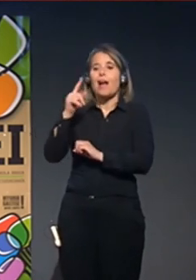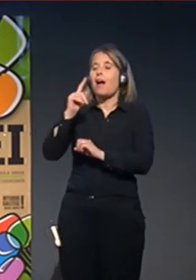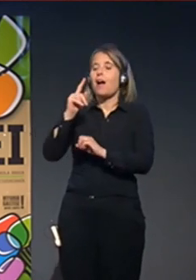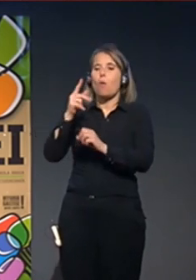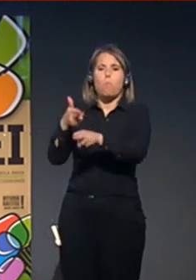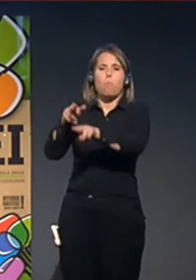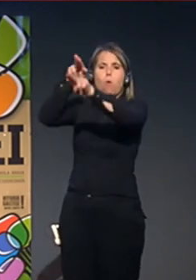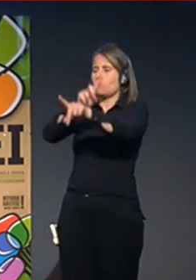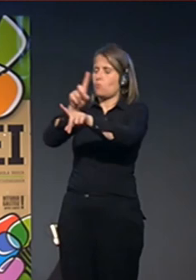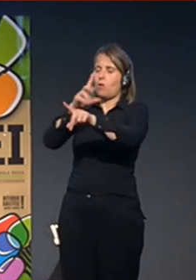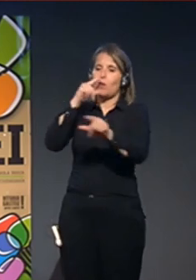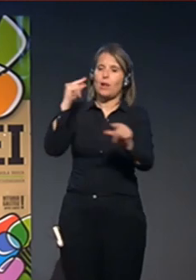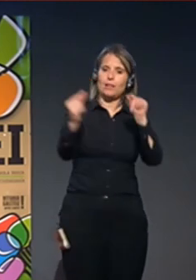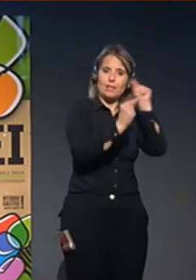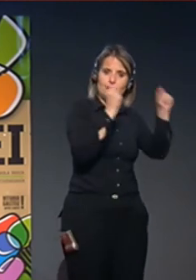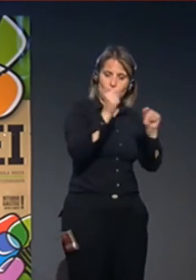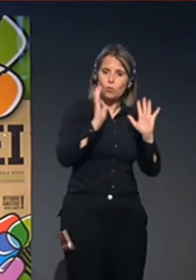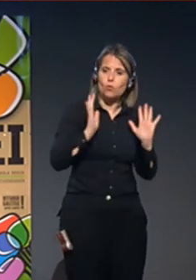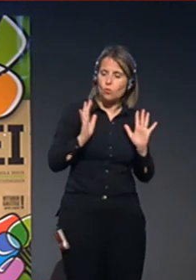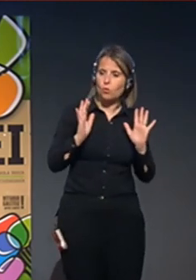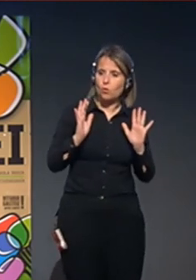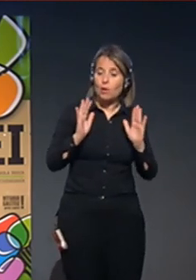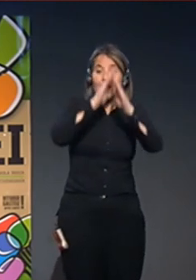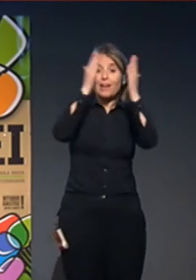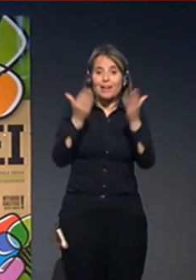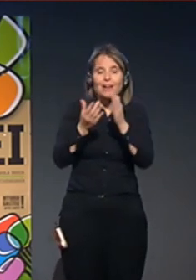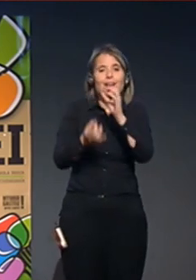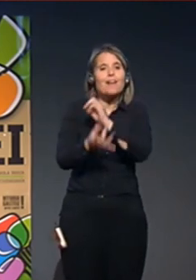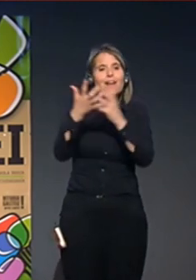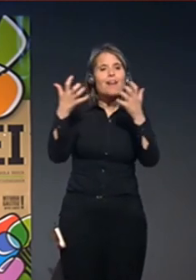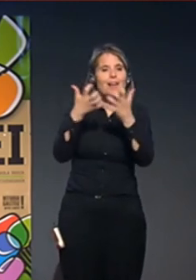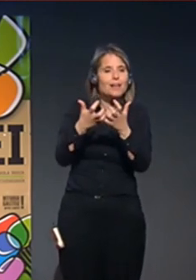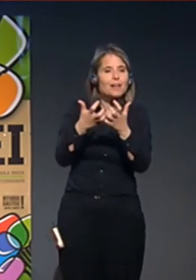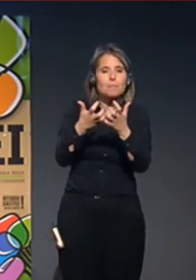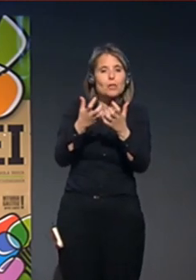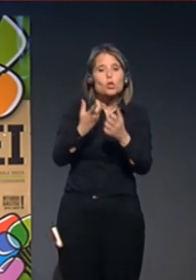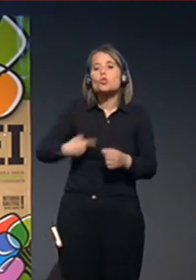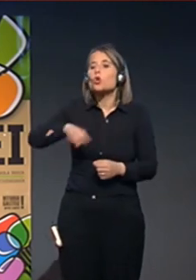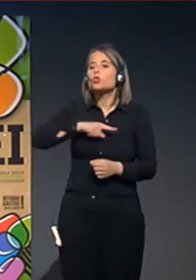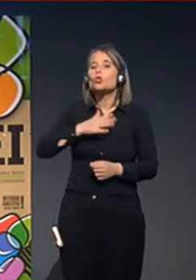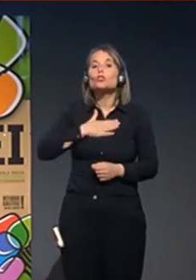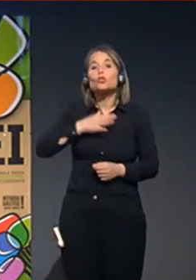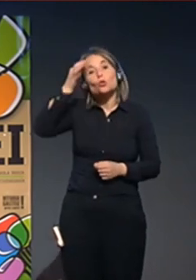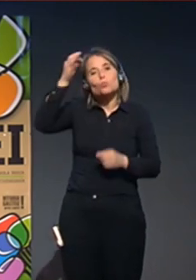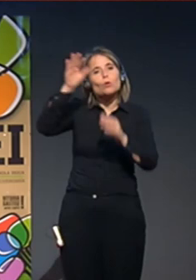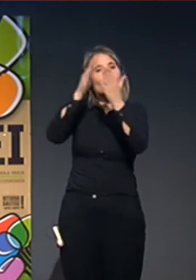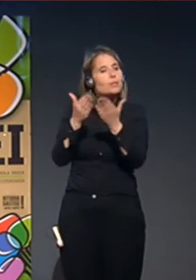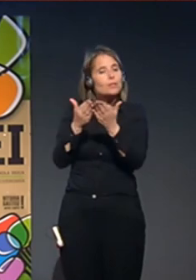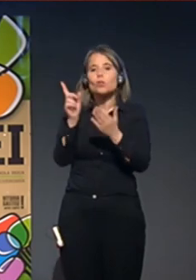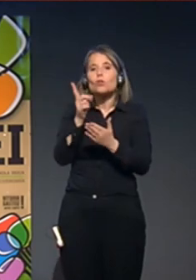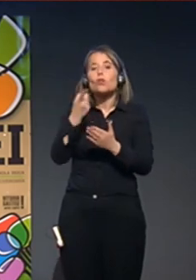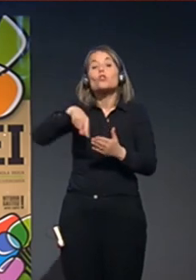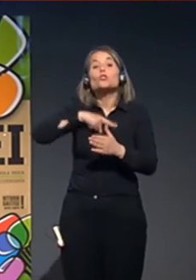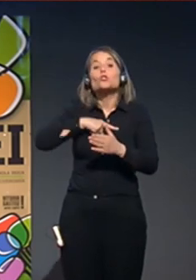diálogo santo y bueno era después de la Guerra Mundial pero sin embargo no es nosotros los pueblos del mundo nosotros los